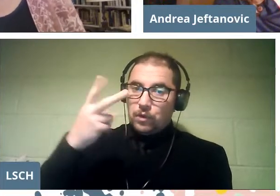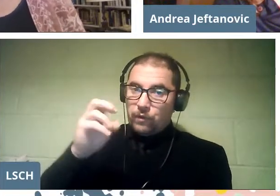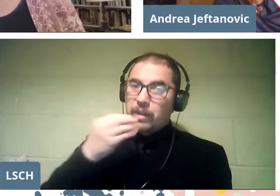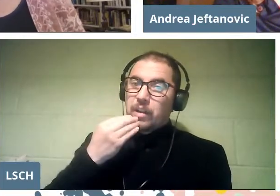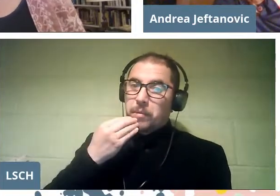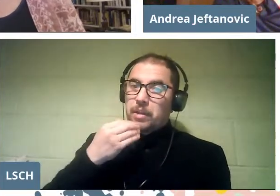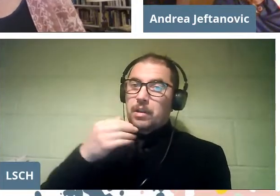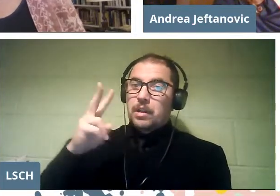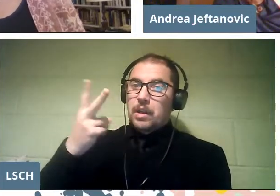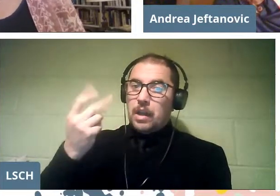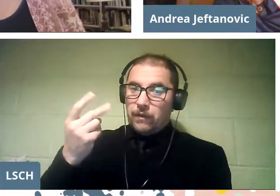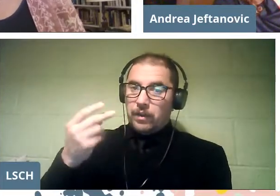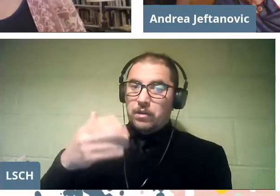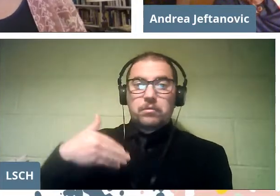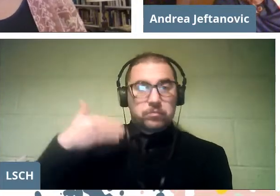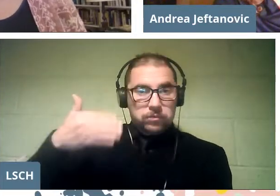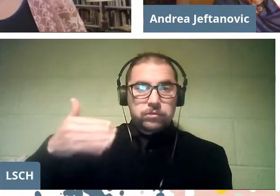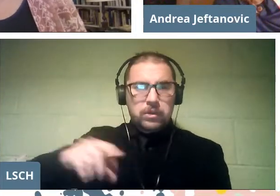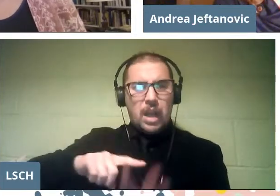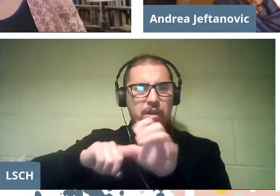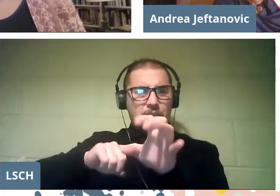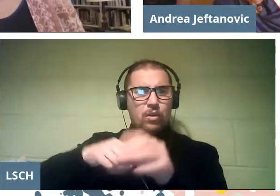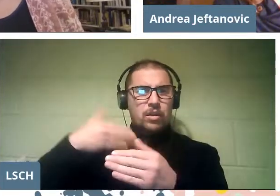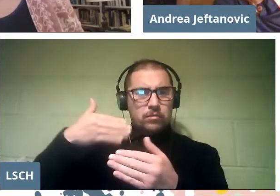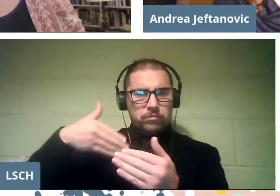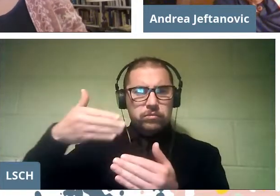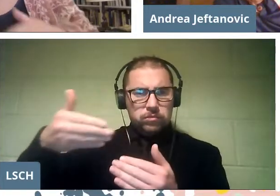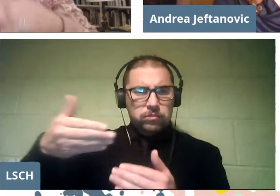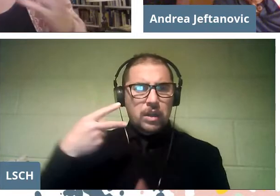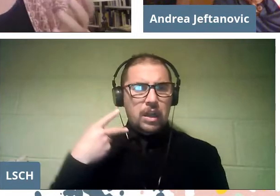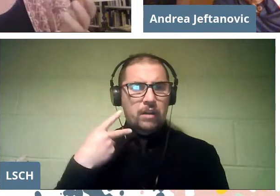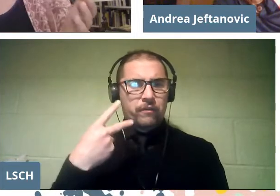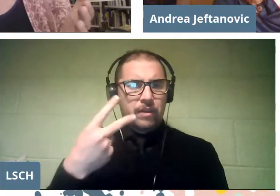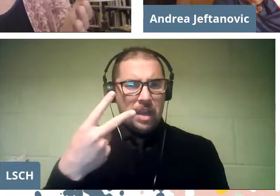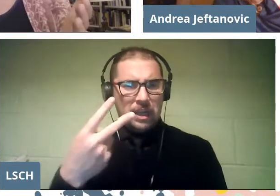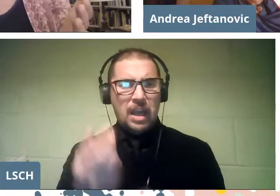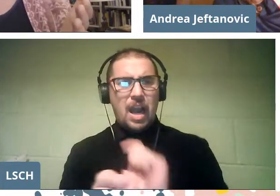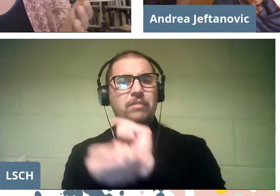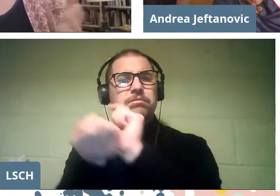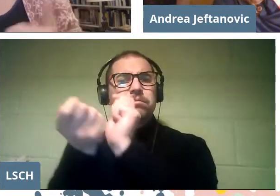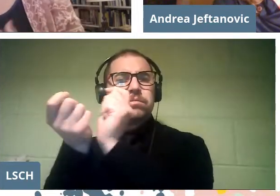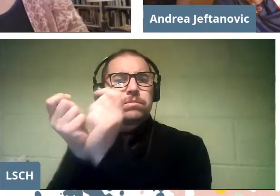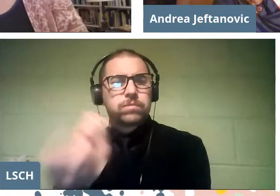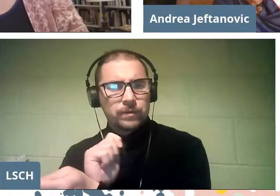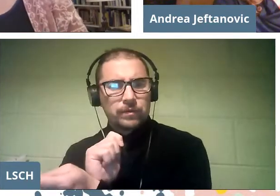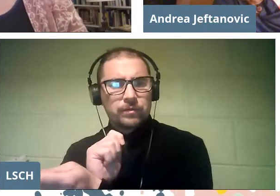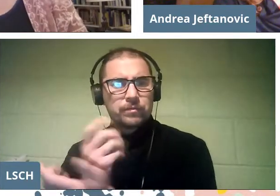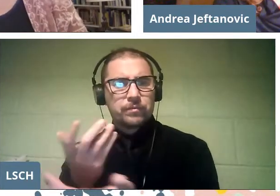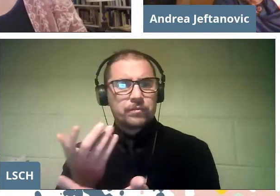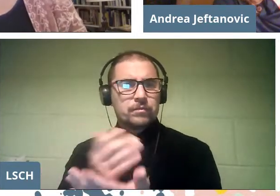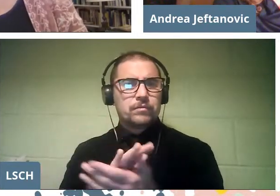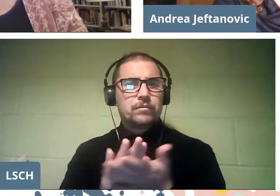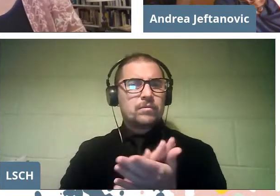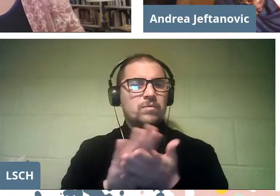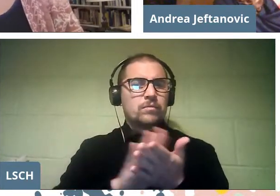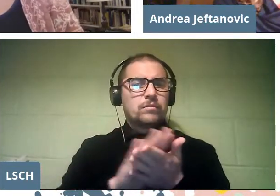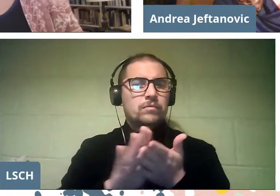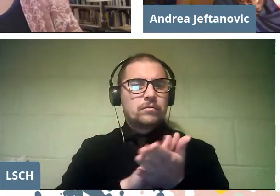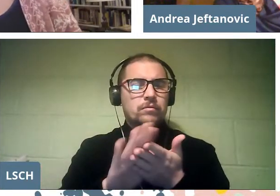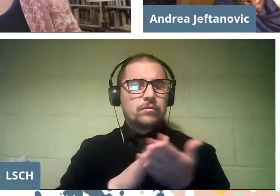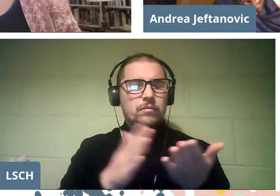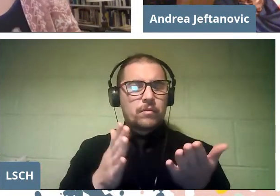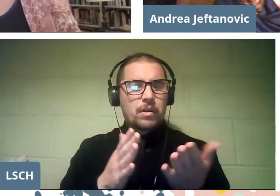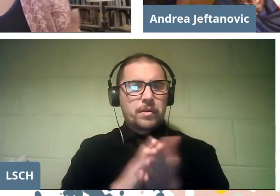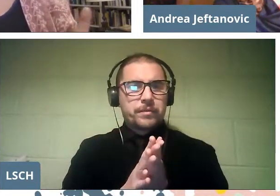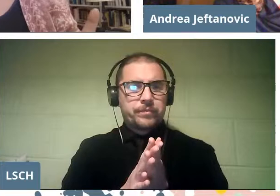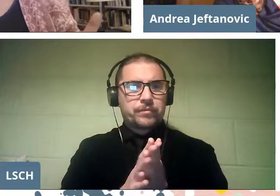siglo XXI, cada vez el viaje tiene otra significación. Piensa lo que quería decir para